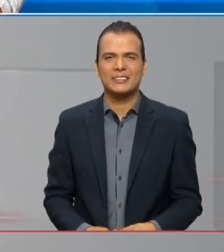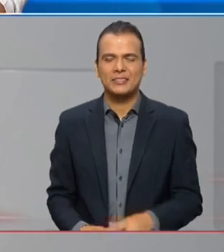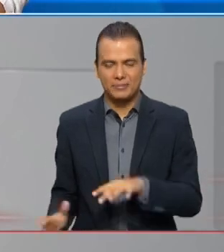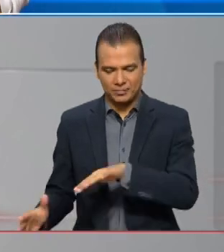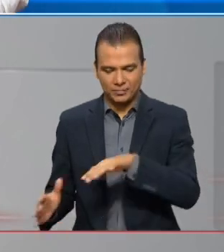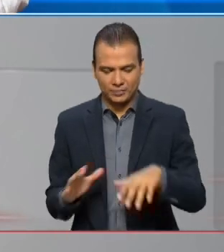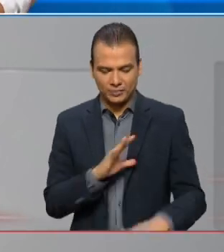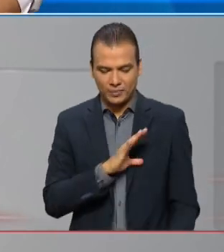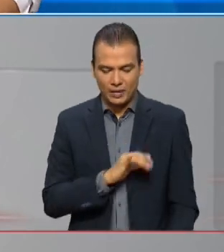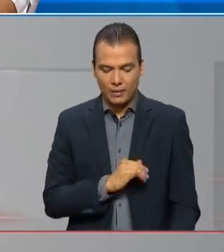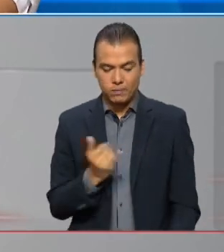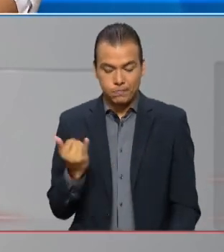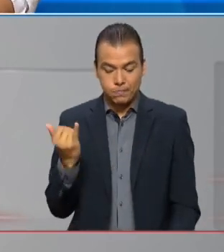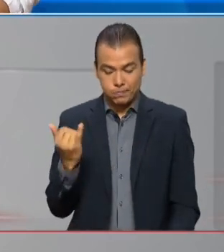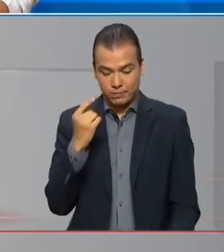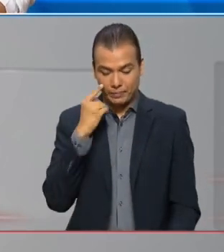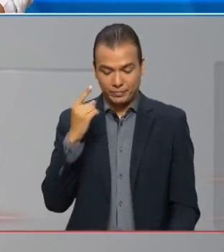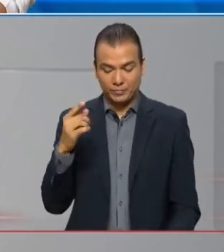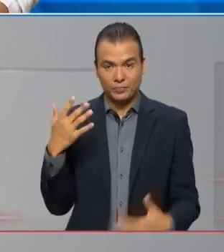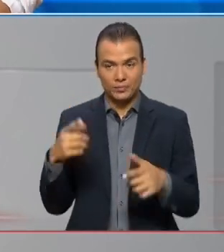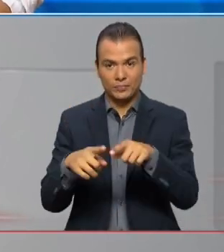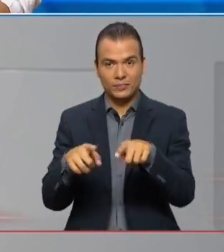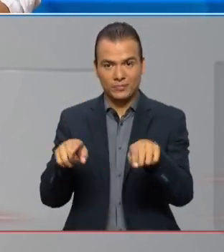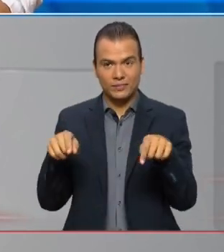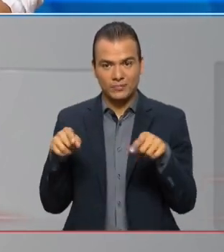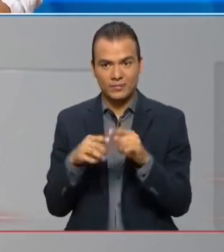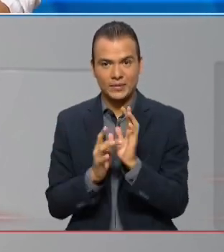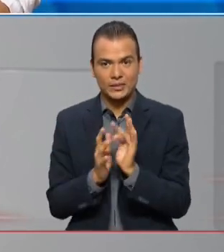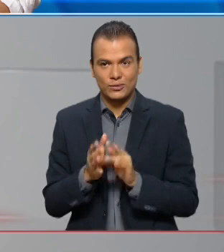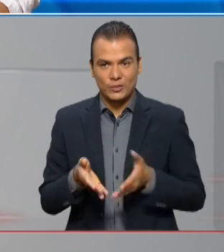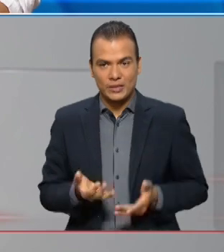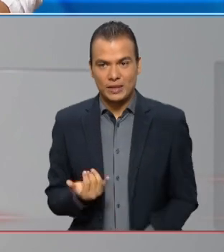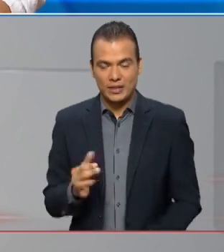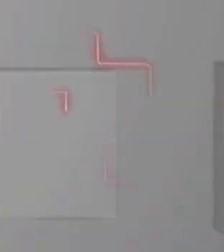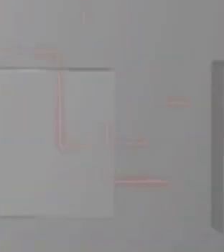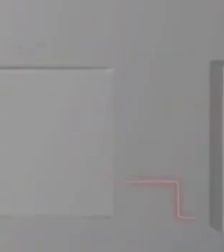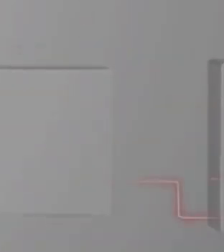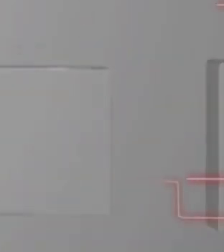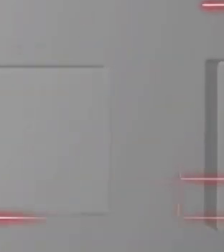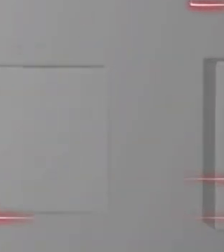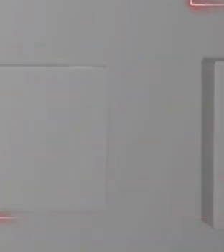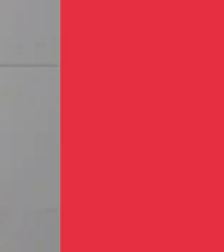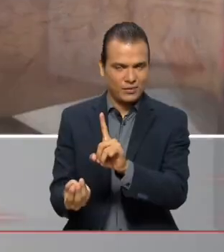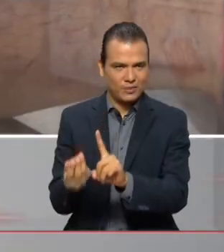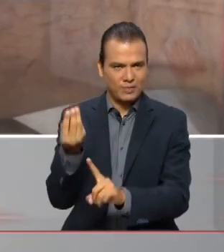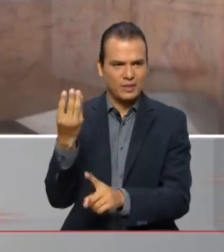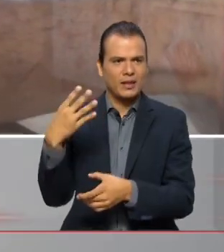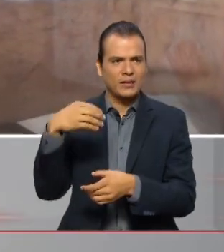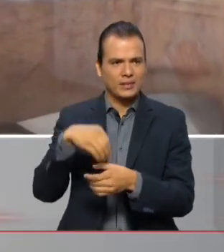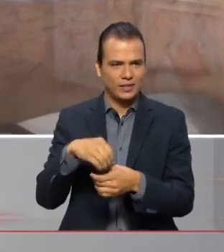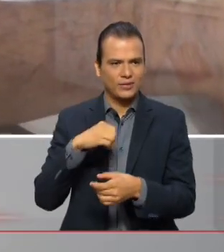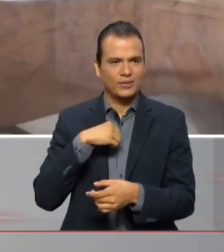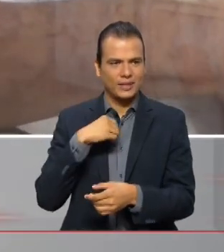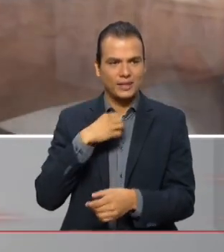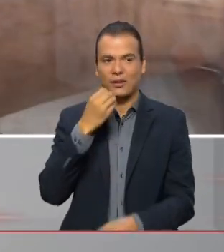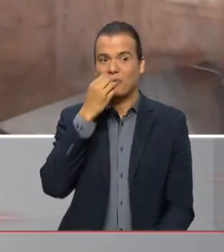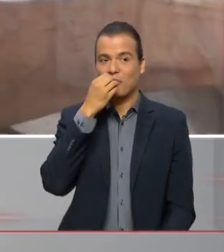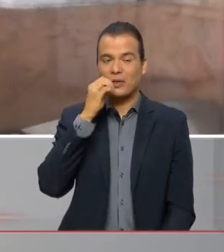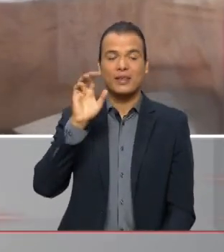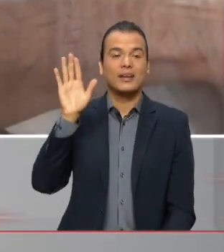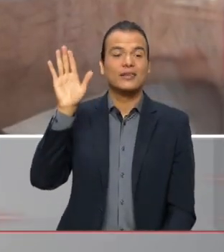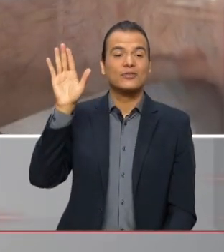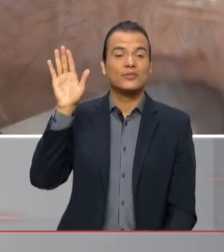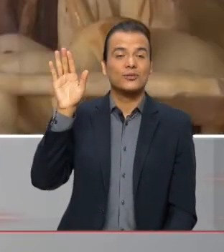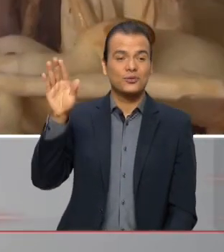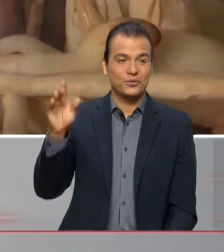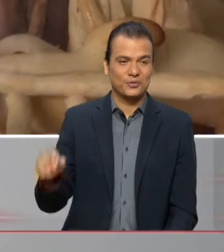En Cali encontramos a Estefanía, un pesebre único en su especie. Escuchen de qué está hecho. Como diríamos en el Valle del